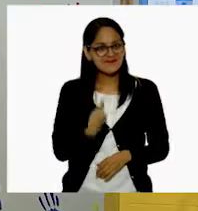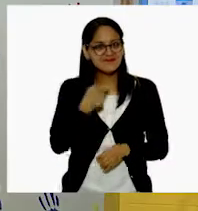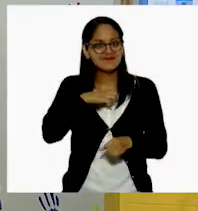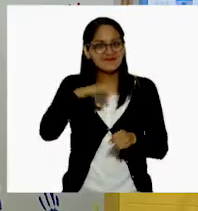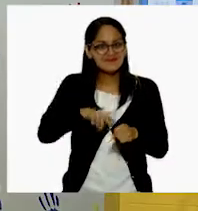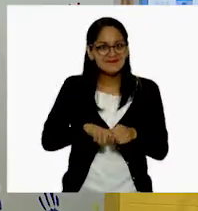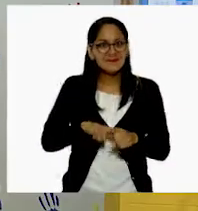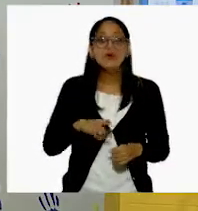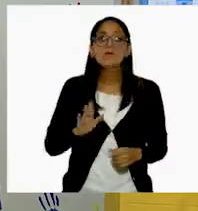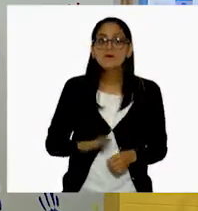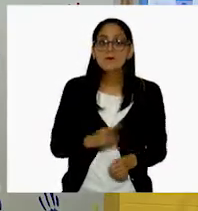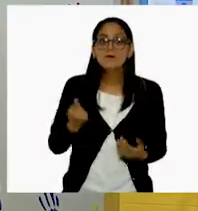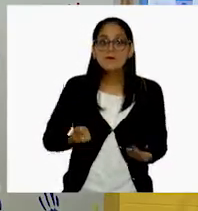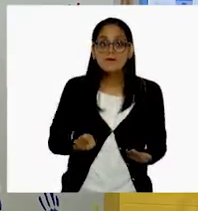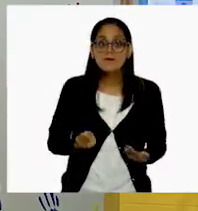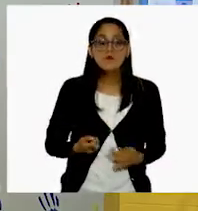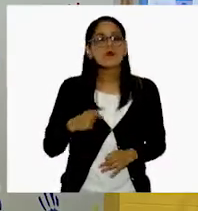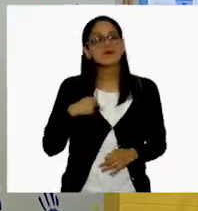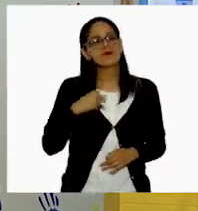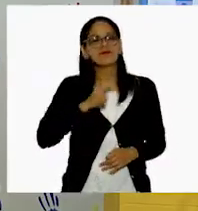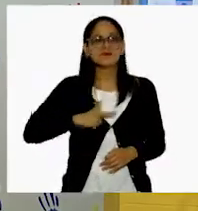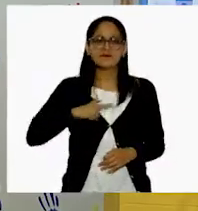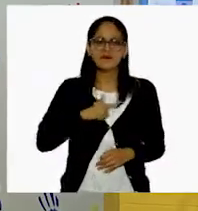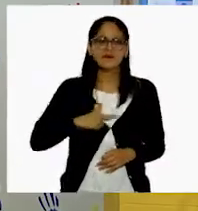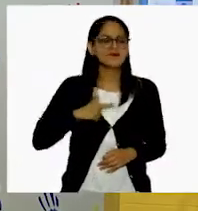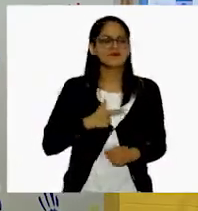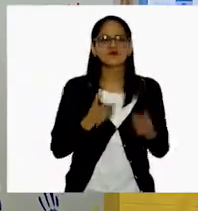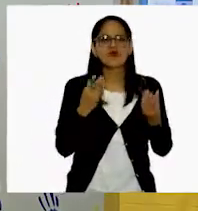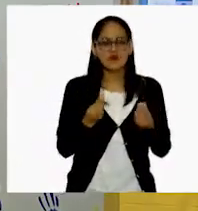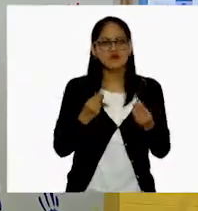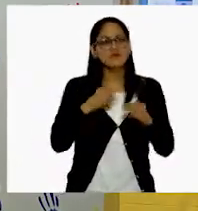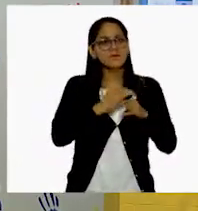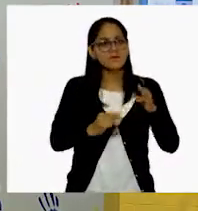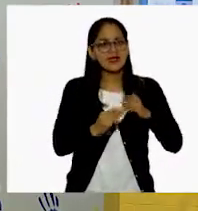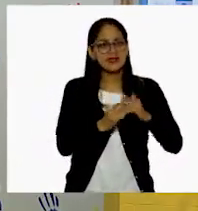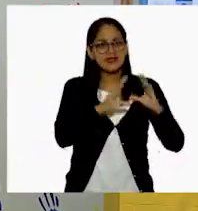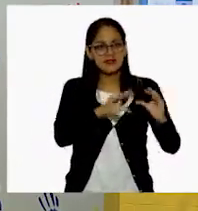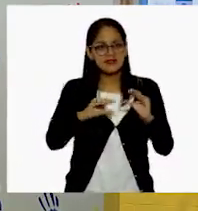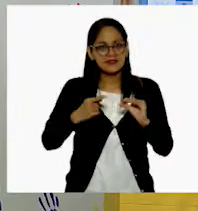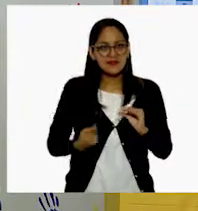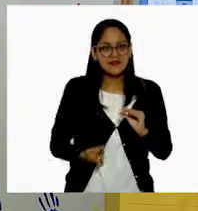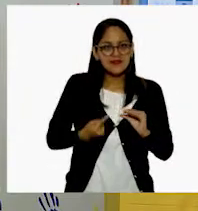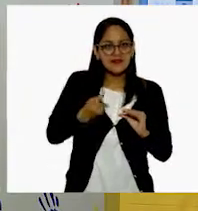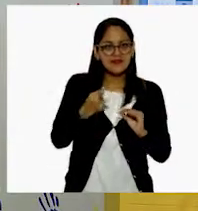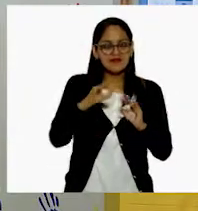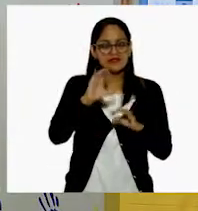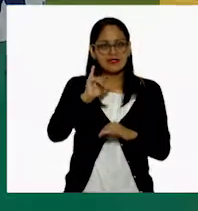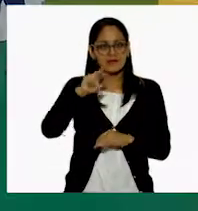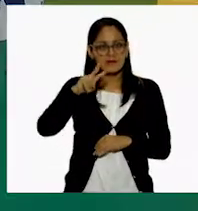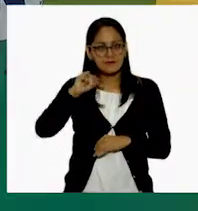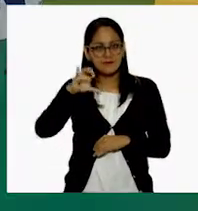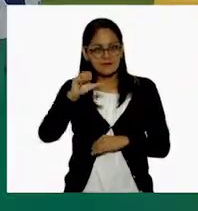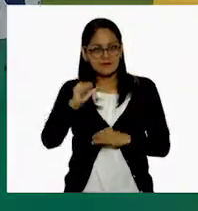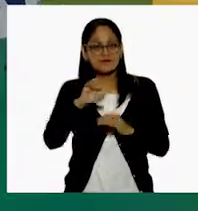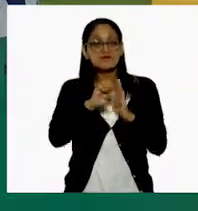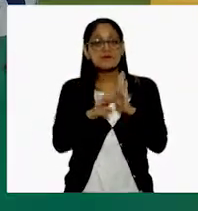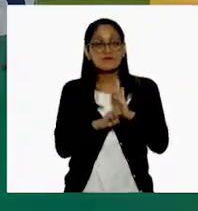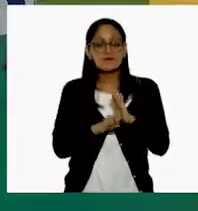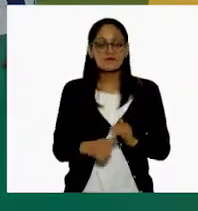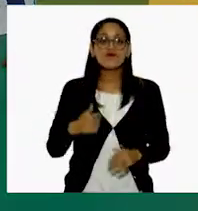Yo soy especial. ¿Por qué? Porque me gusta mucho enseñar formación cívica y ética. Ahora todos para ellos. Perfecto.